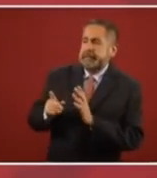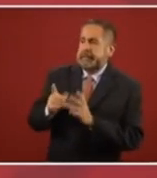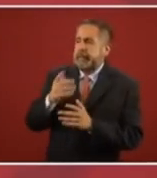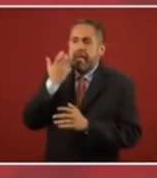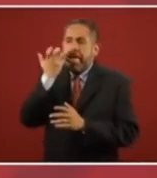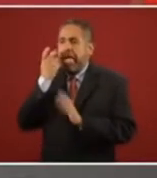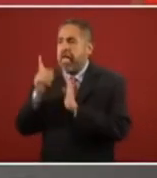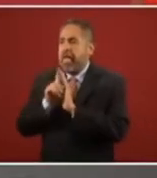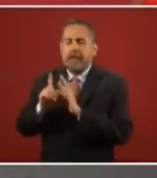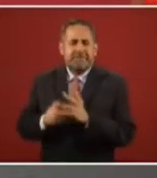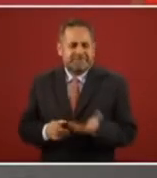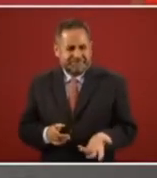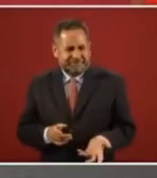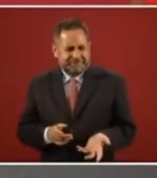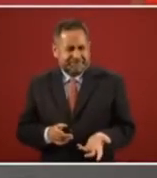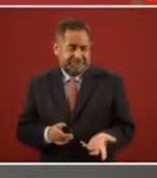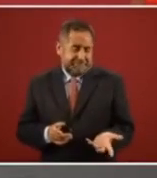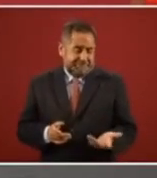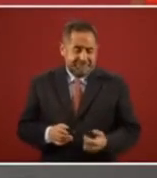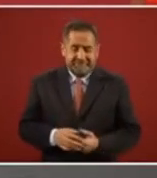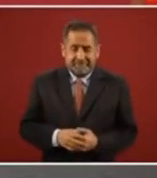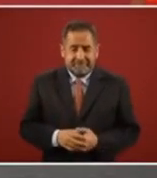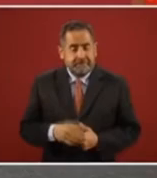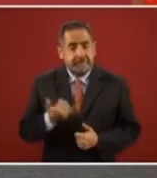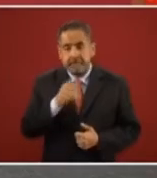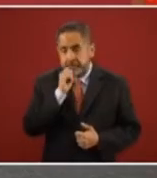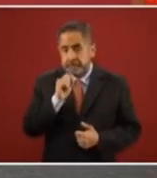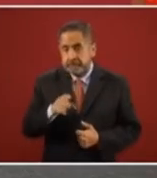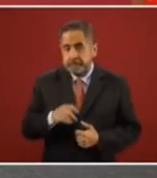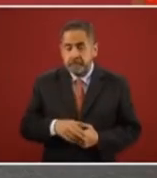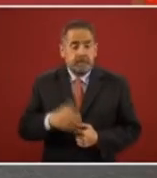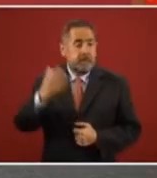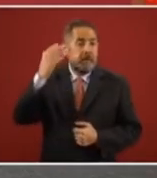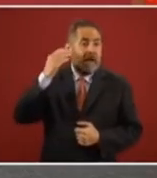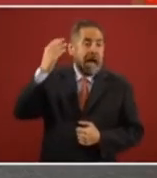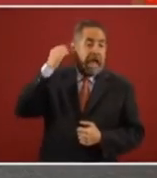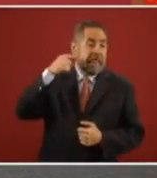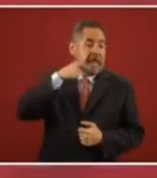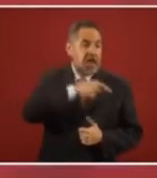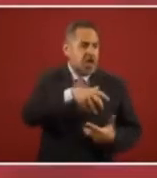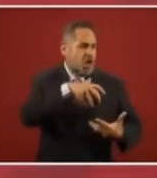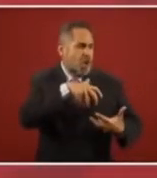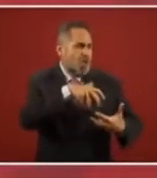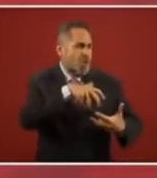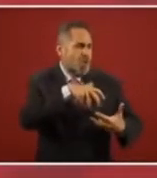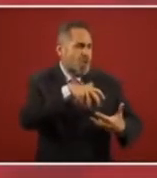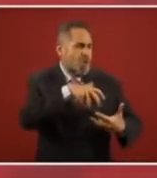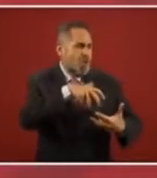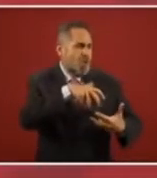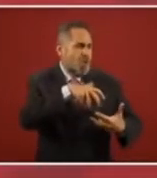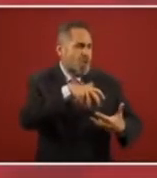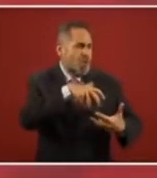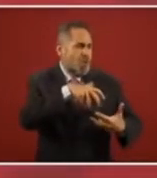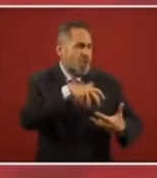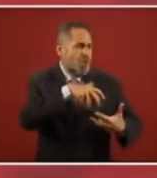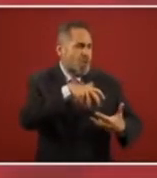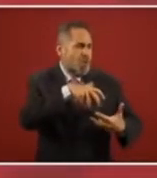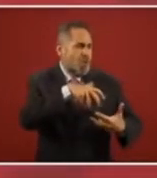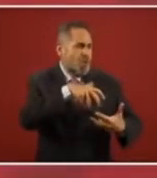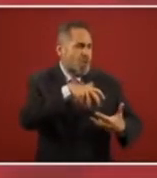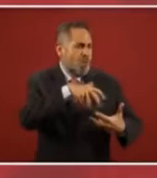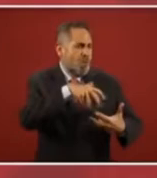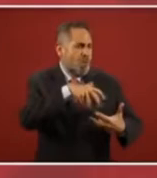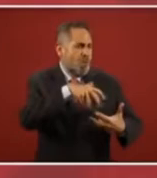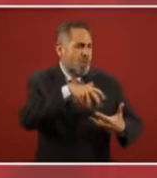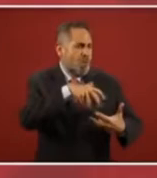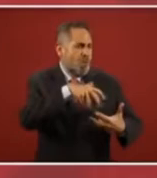y lo mucho que se destinaba a unos cuantos when the best in